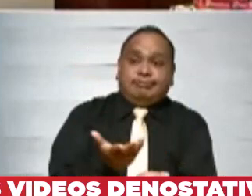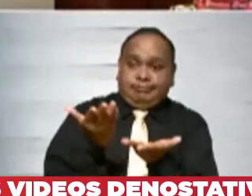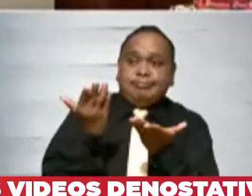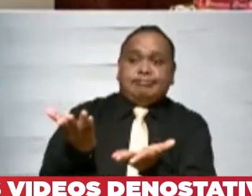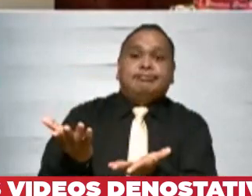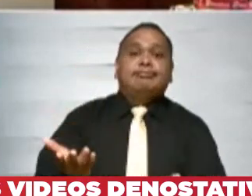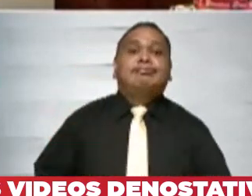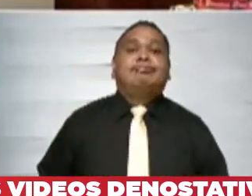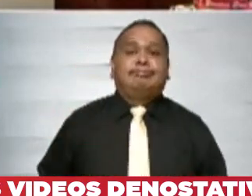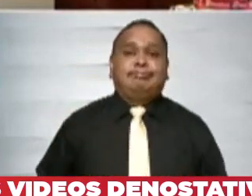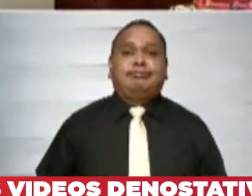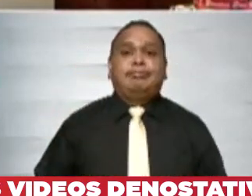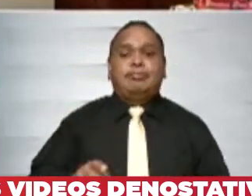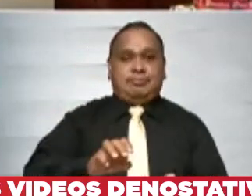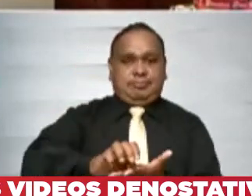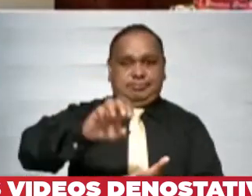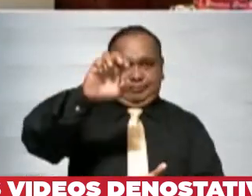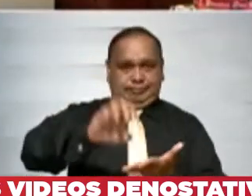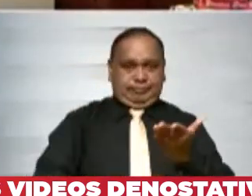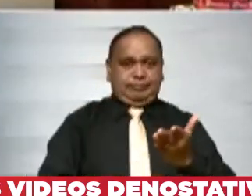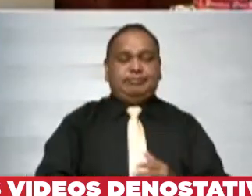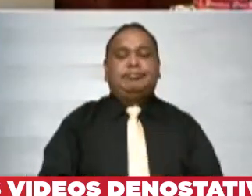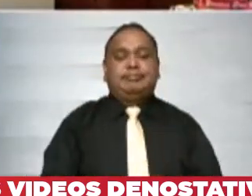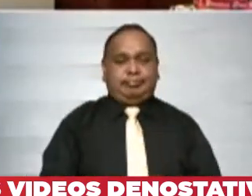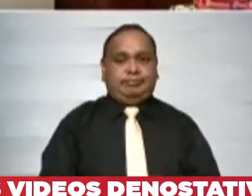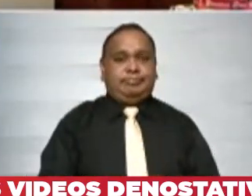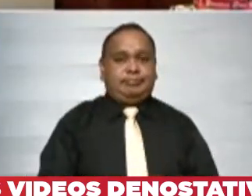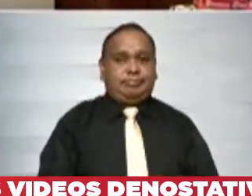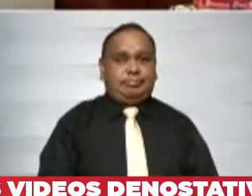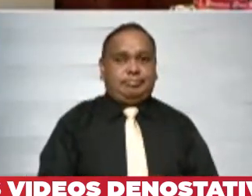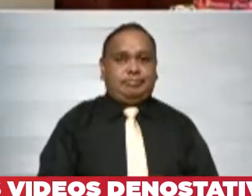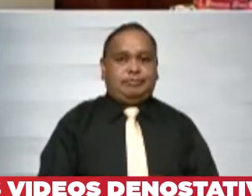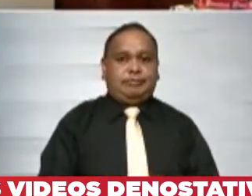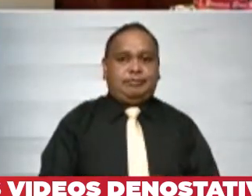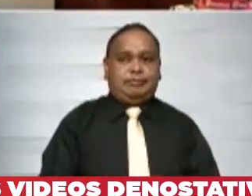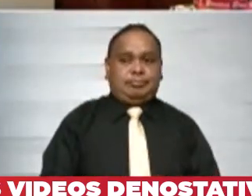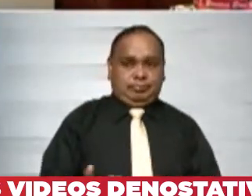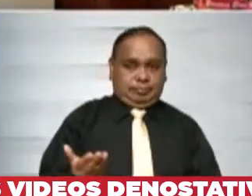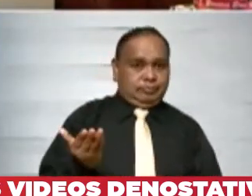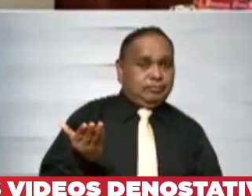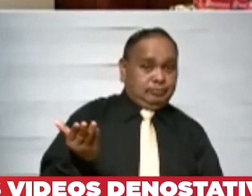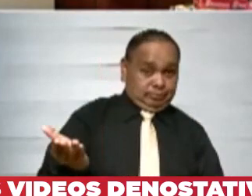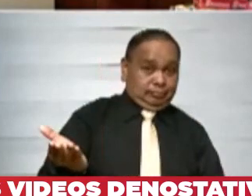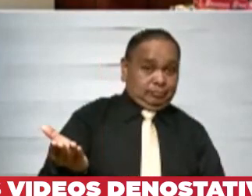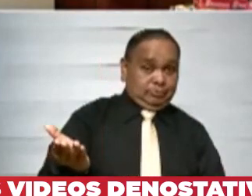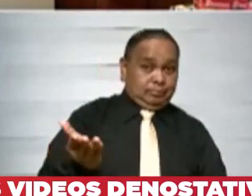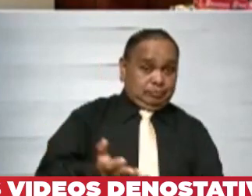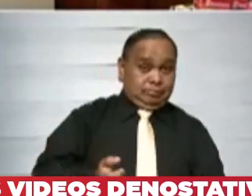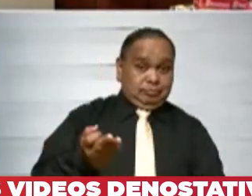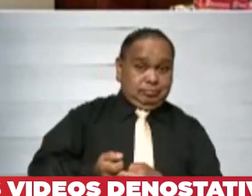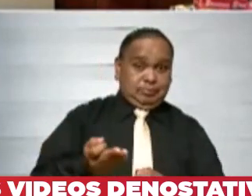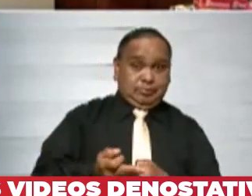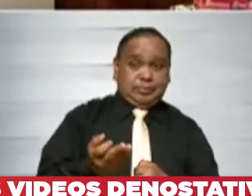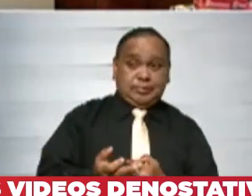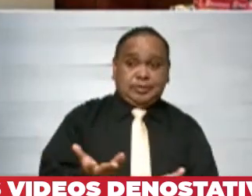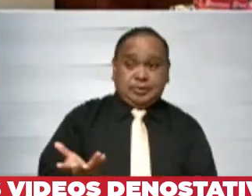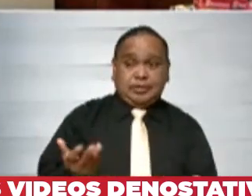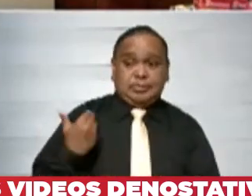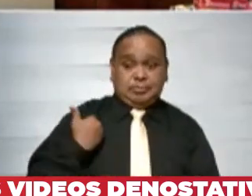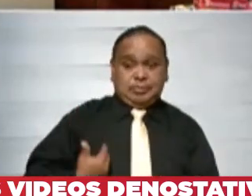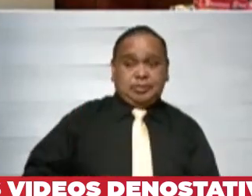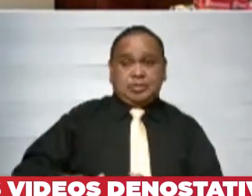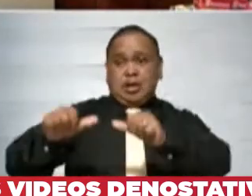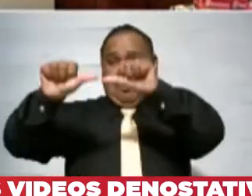como que son de las personas que se sienten como hechas a mano, ¿no? Así como hechas por Dios, no sé, muy